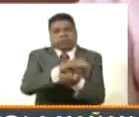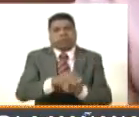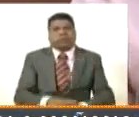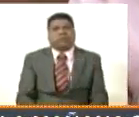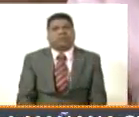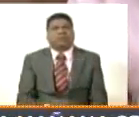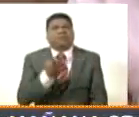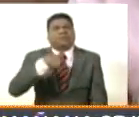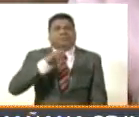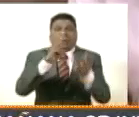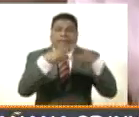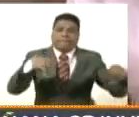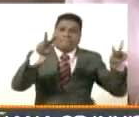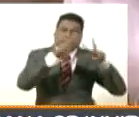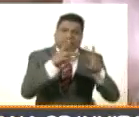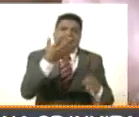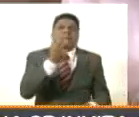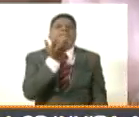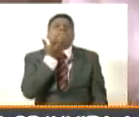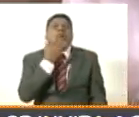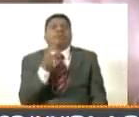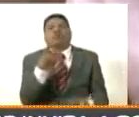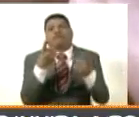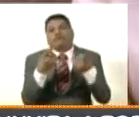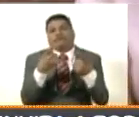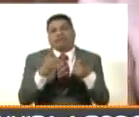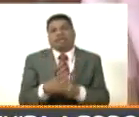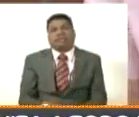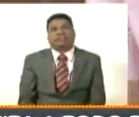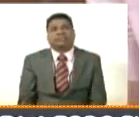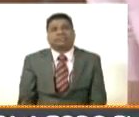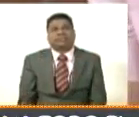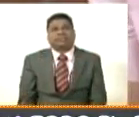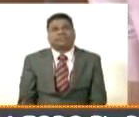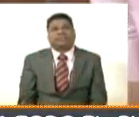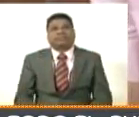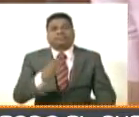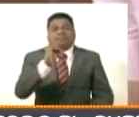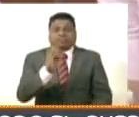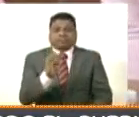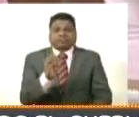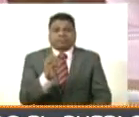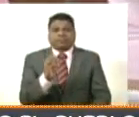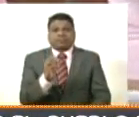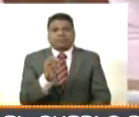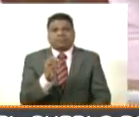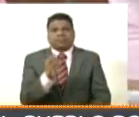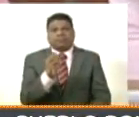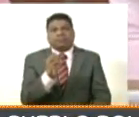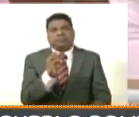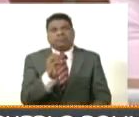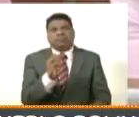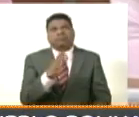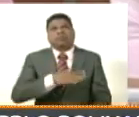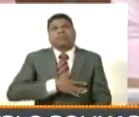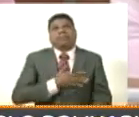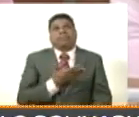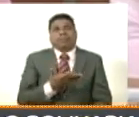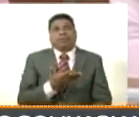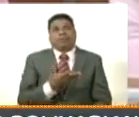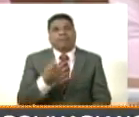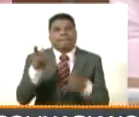nosotros valorar si hay alguna ausencia o alguna fuga de dichas bacterias y poder entonces levantar la